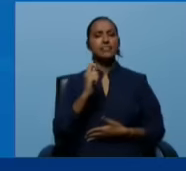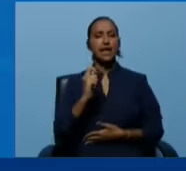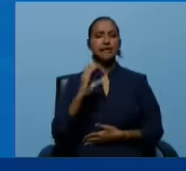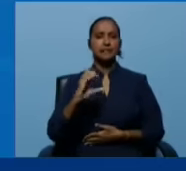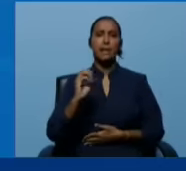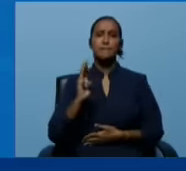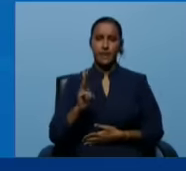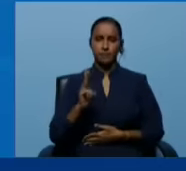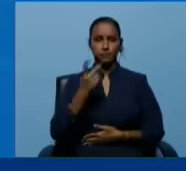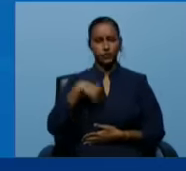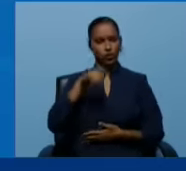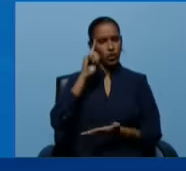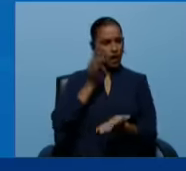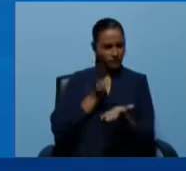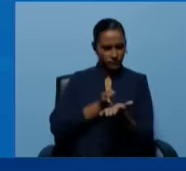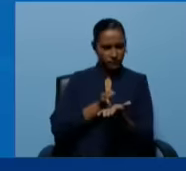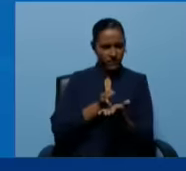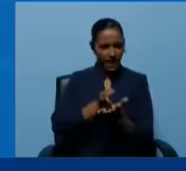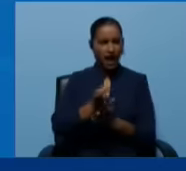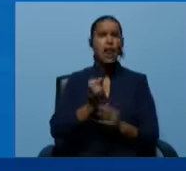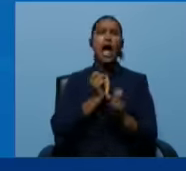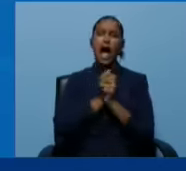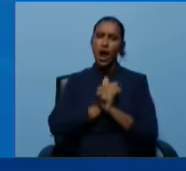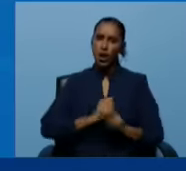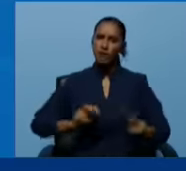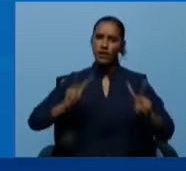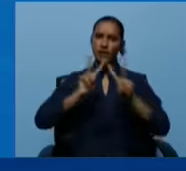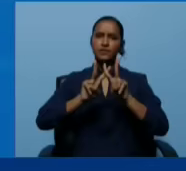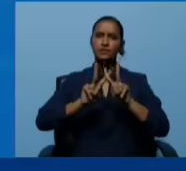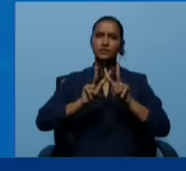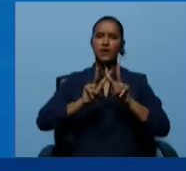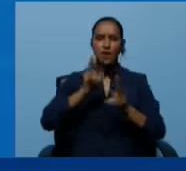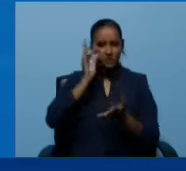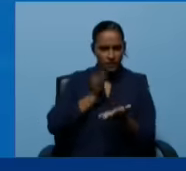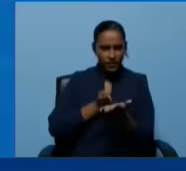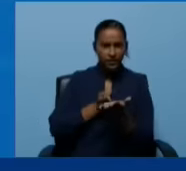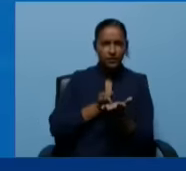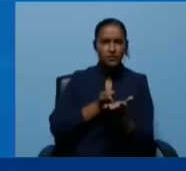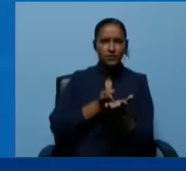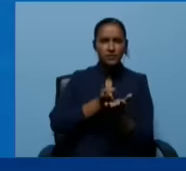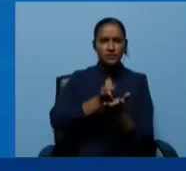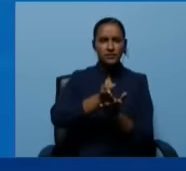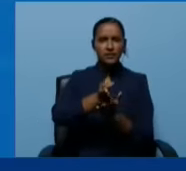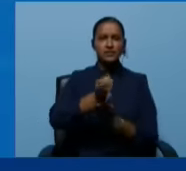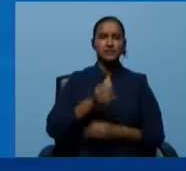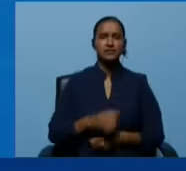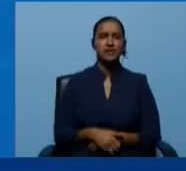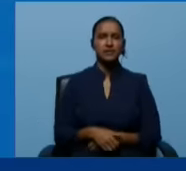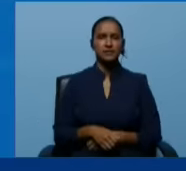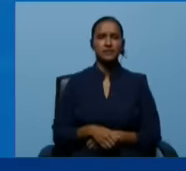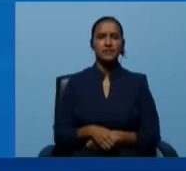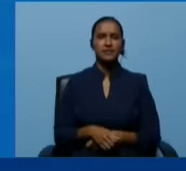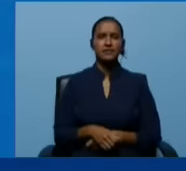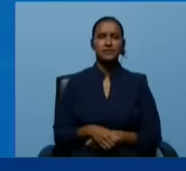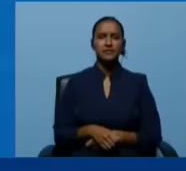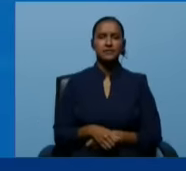Fieles a los principios y valores fundacionales de solidaridad, justicia social y